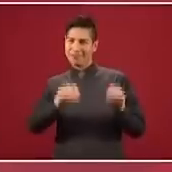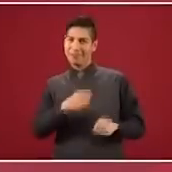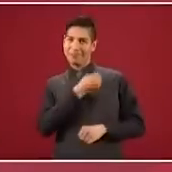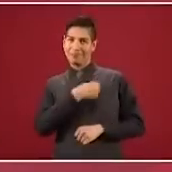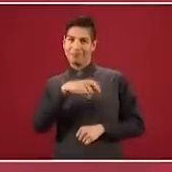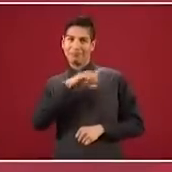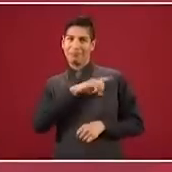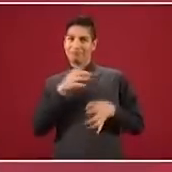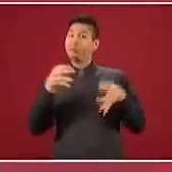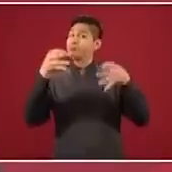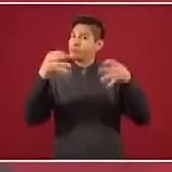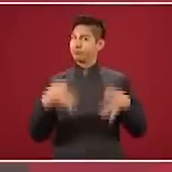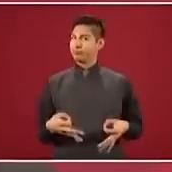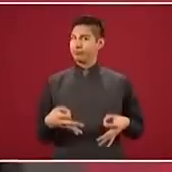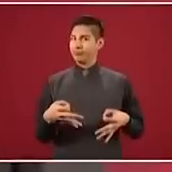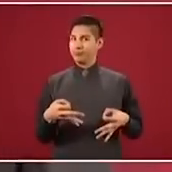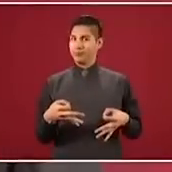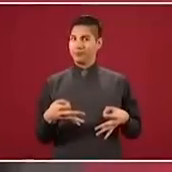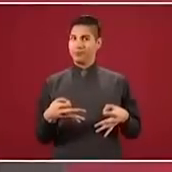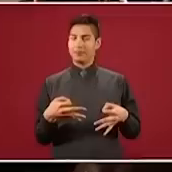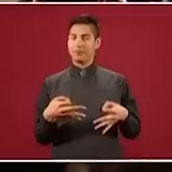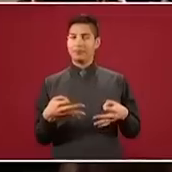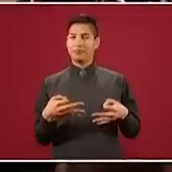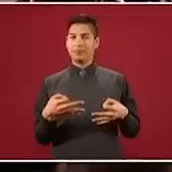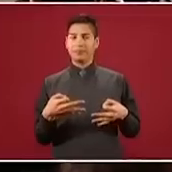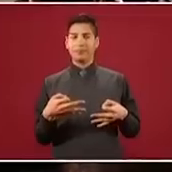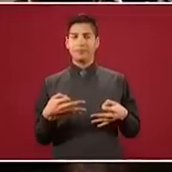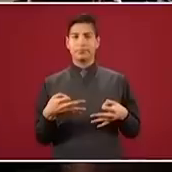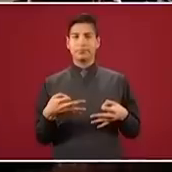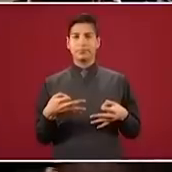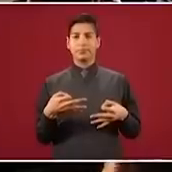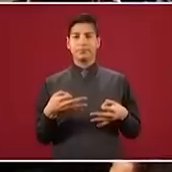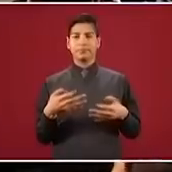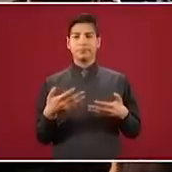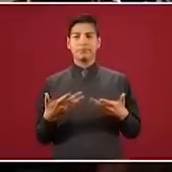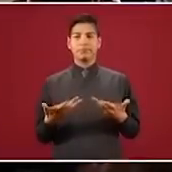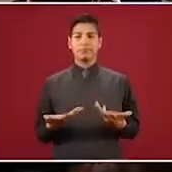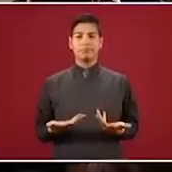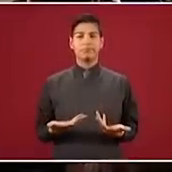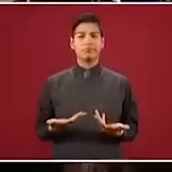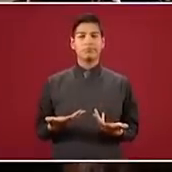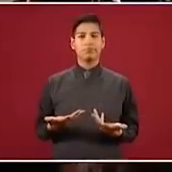salud eficiente y